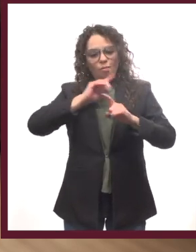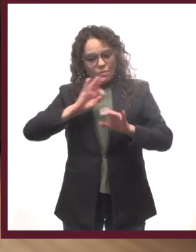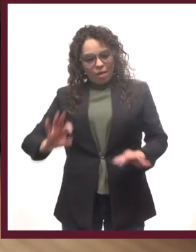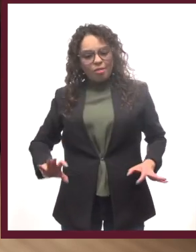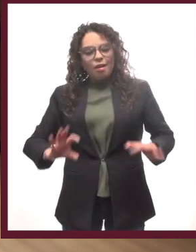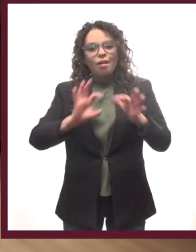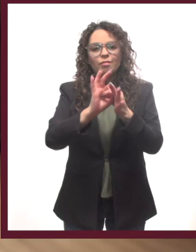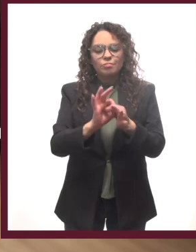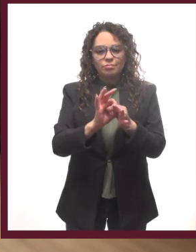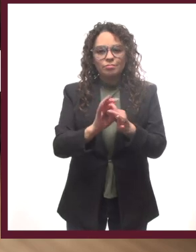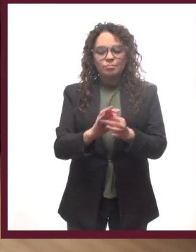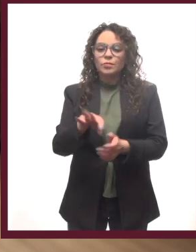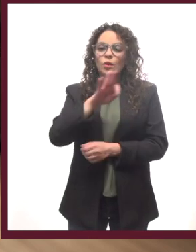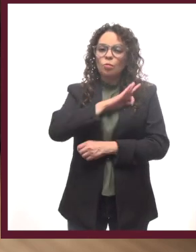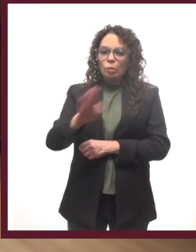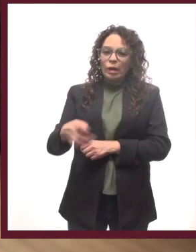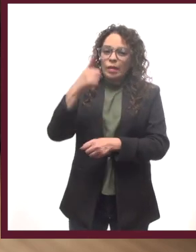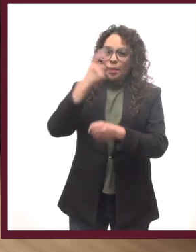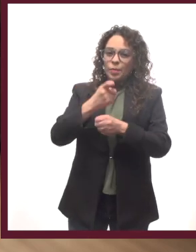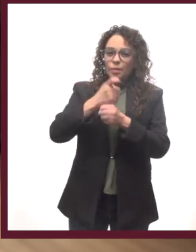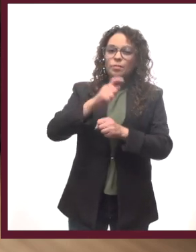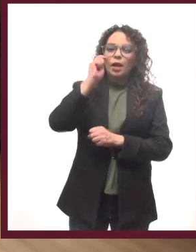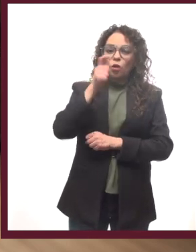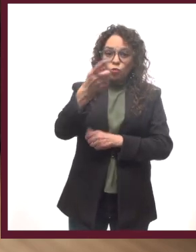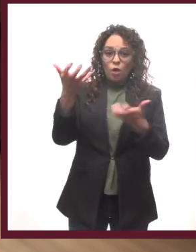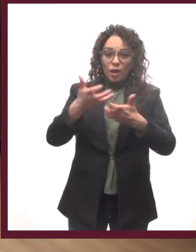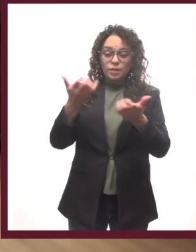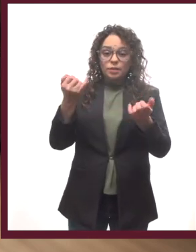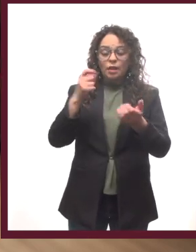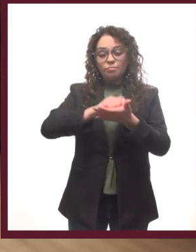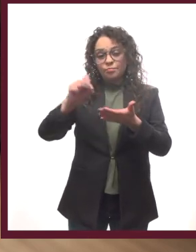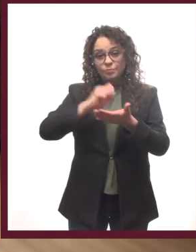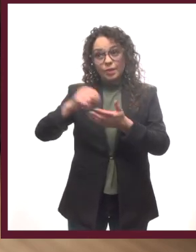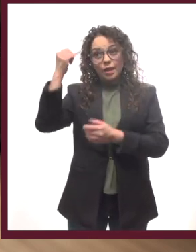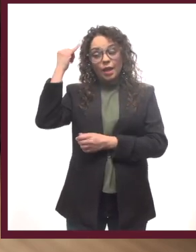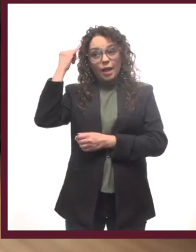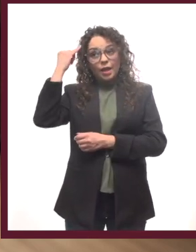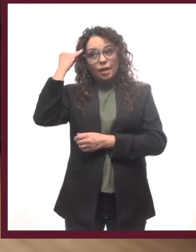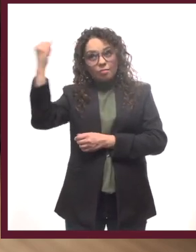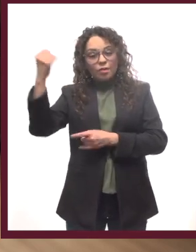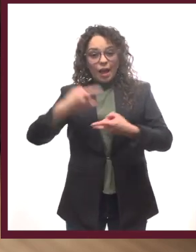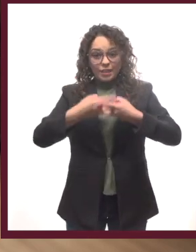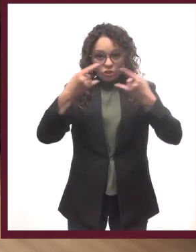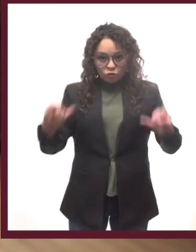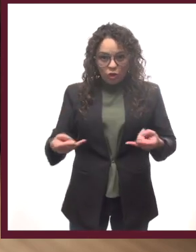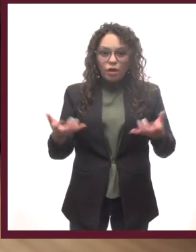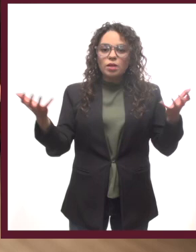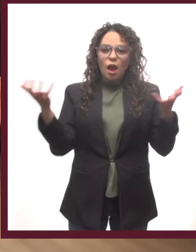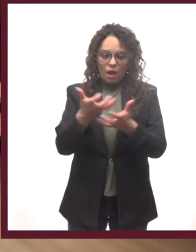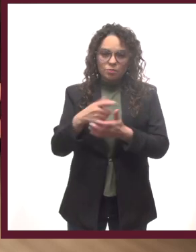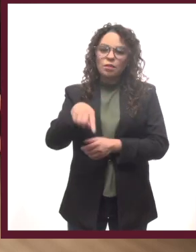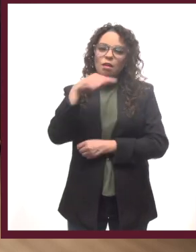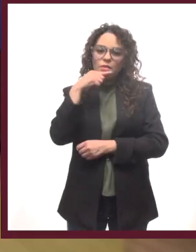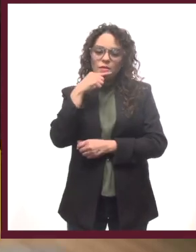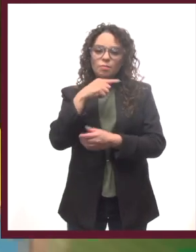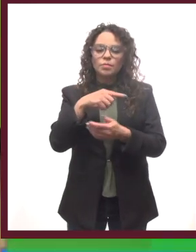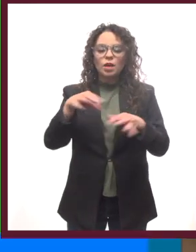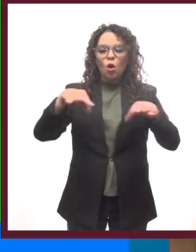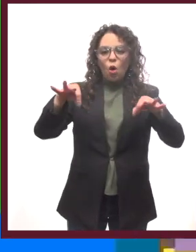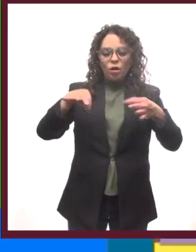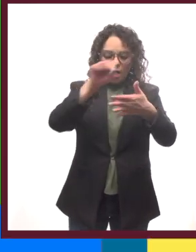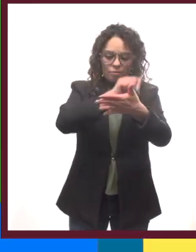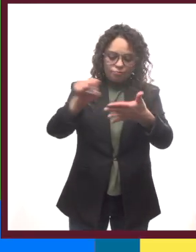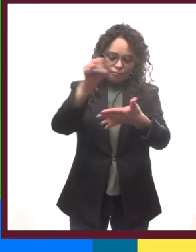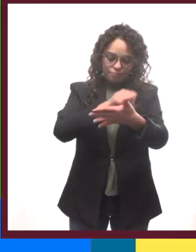espectadores. Puedes empezar con visualizar tu historia. Para ello, lo único que necesitas son hojas de papel y lápices para hacer